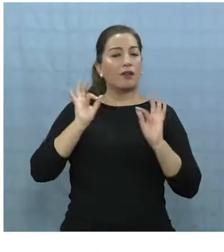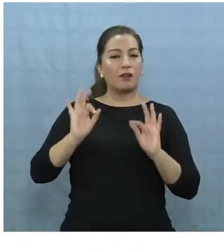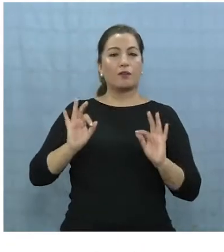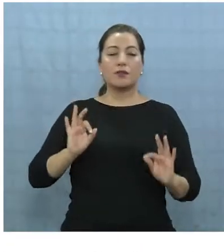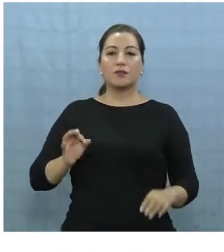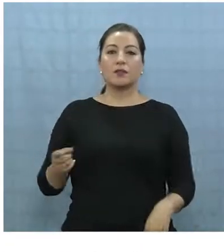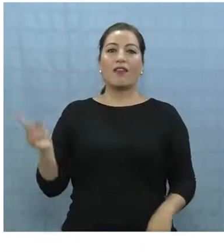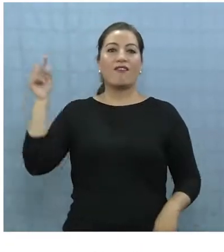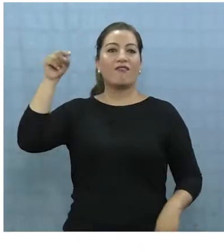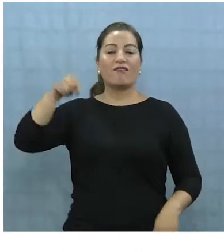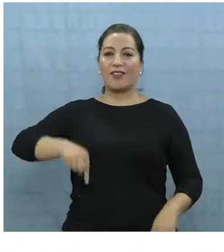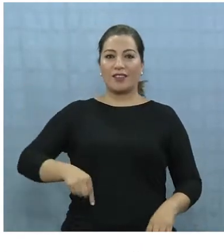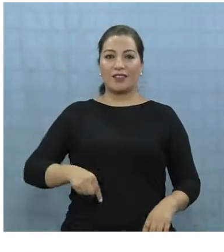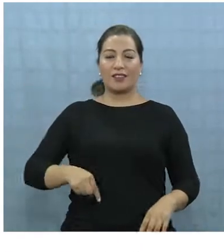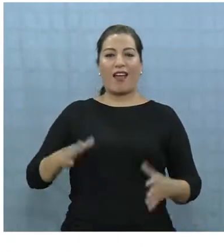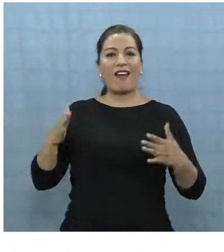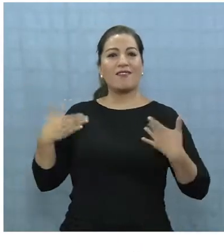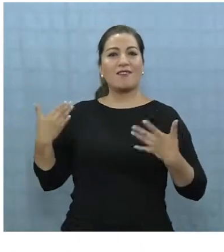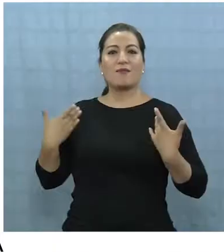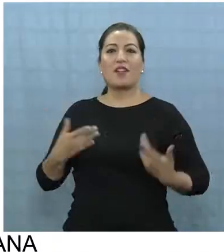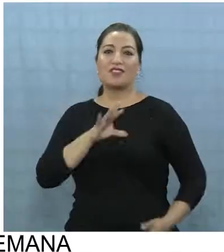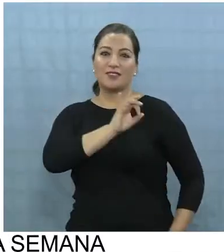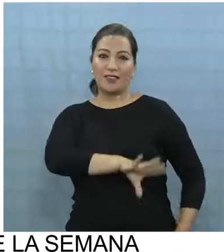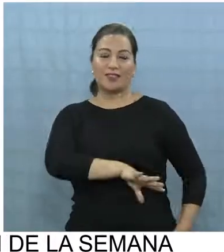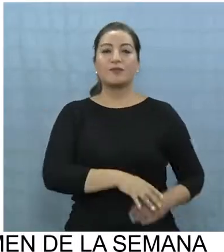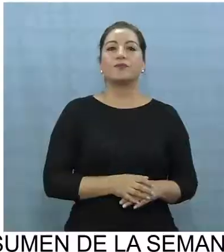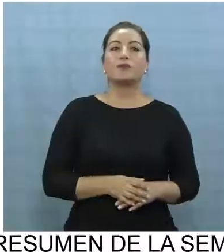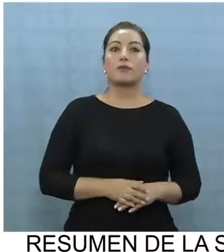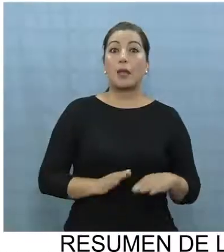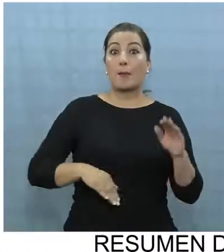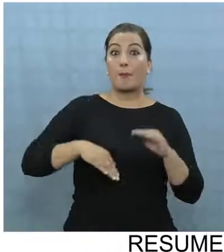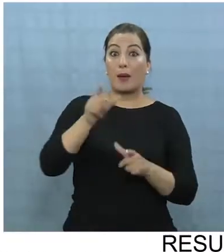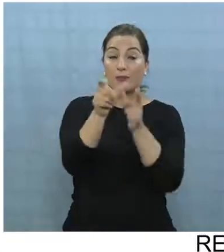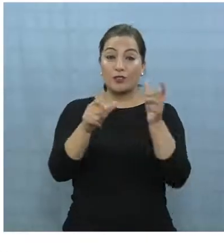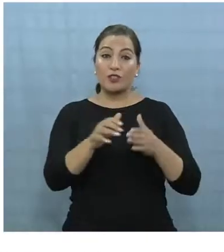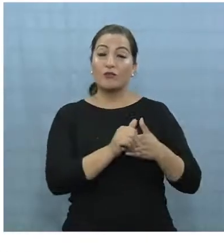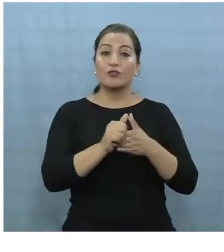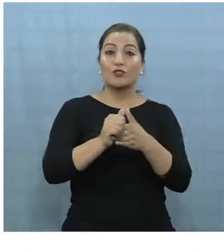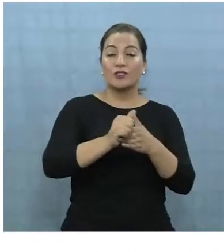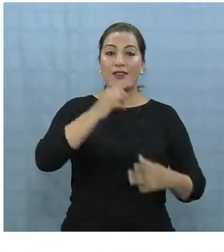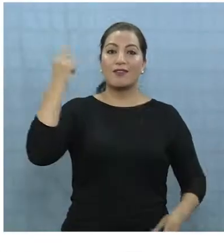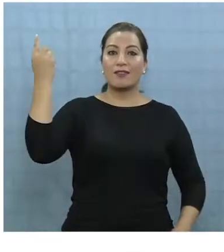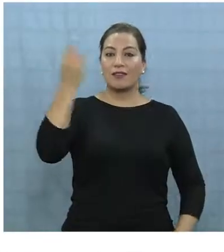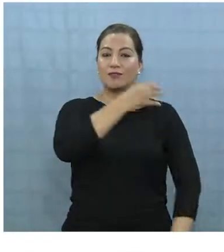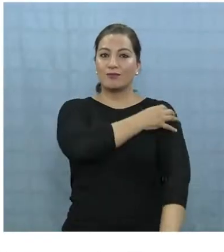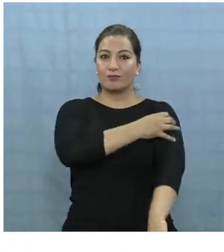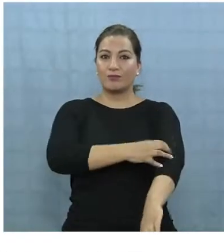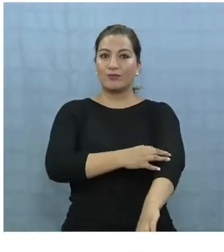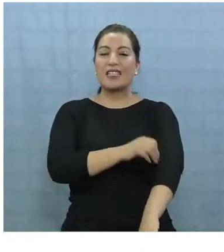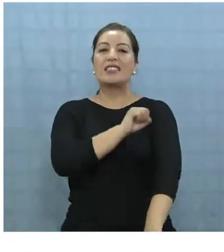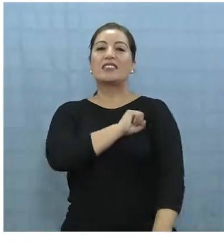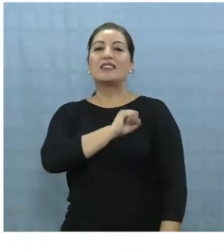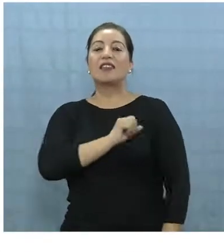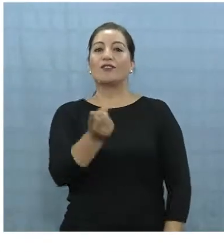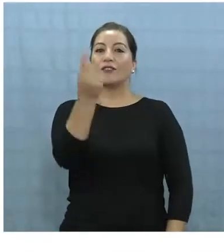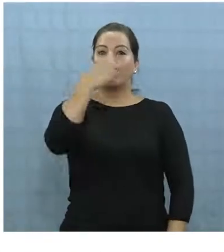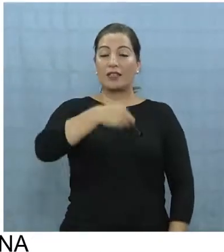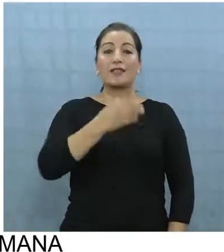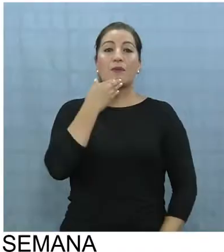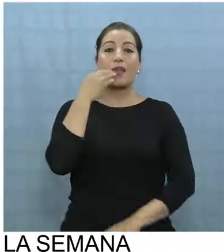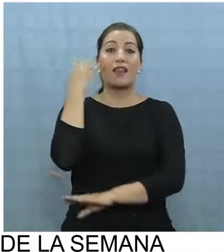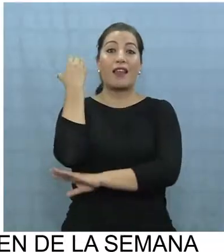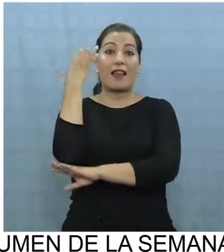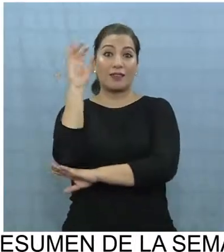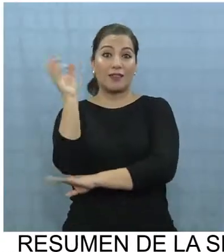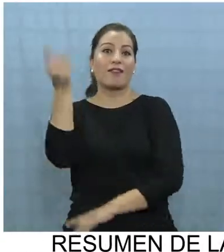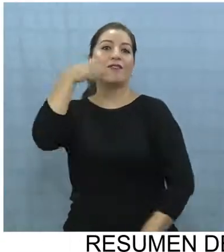especial, viene a llenar de energía Chile. La mayoría de los turistas nacionales provienen de las ciudades de Santiago